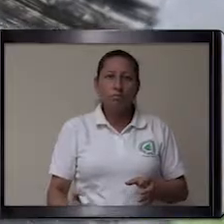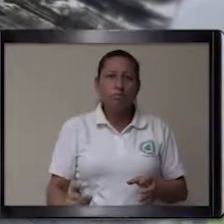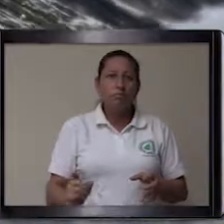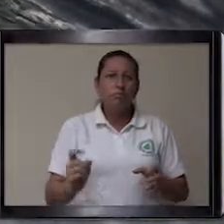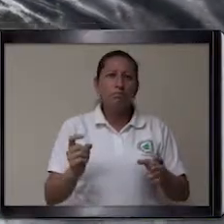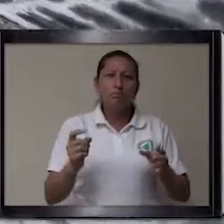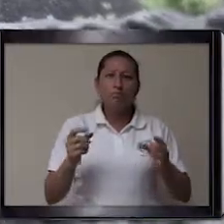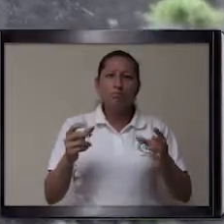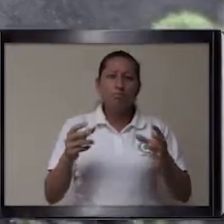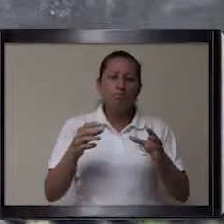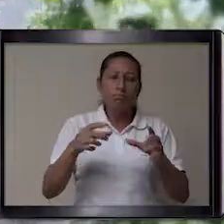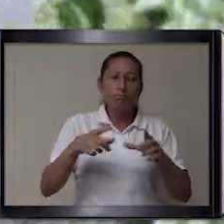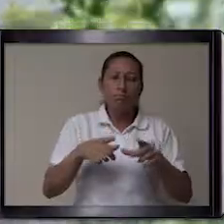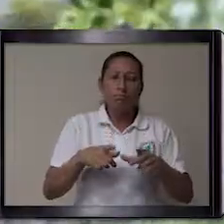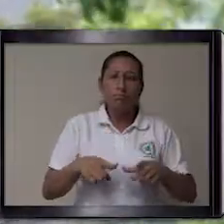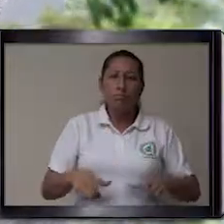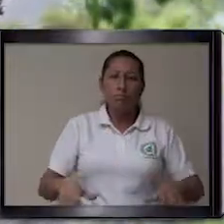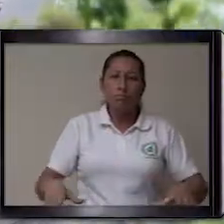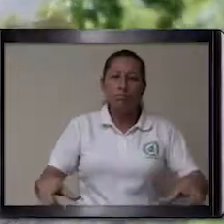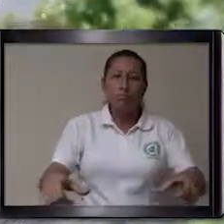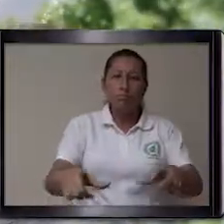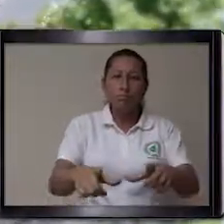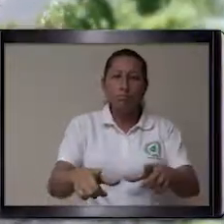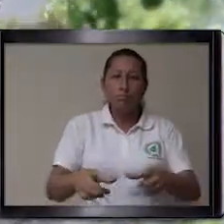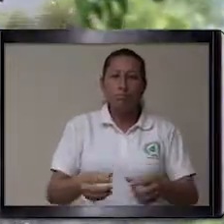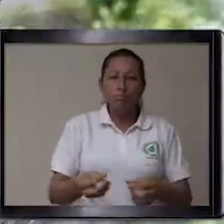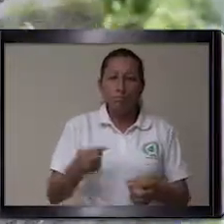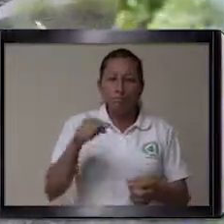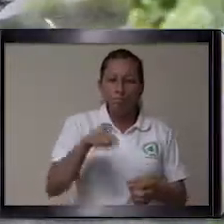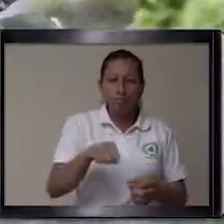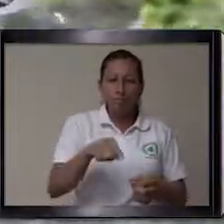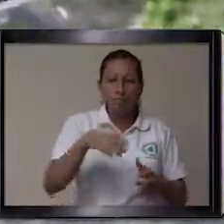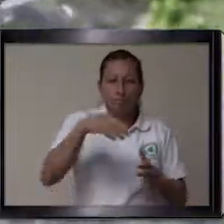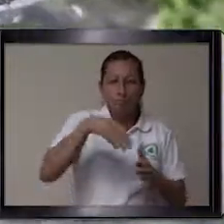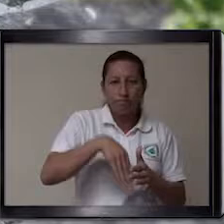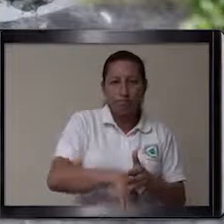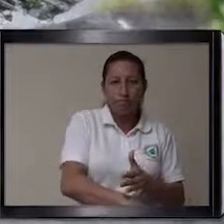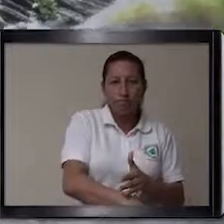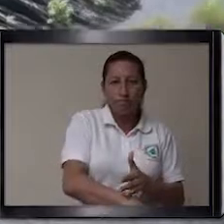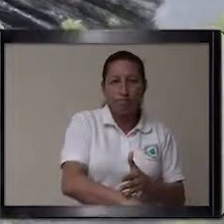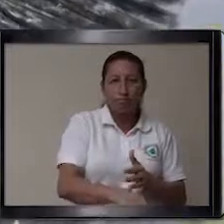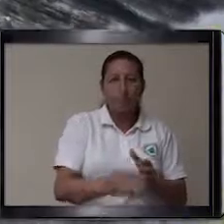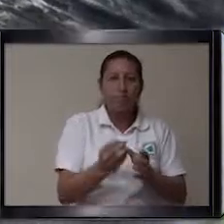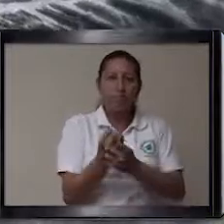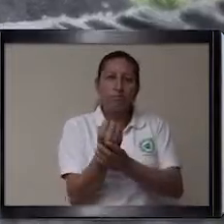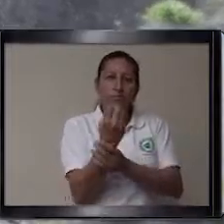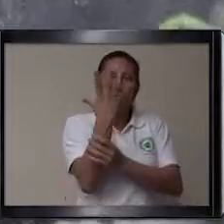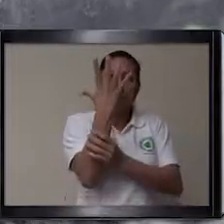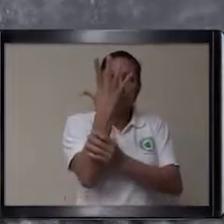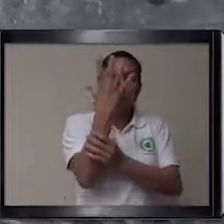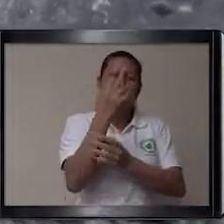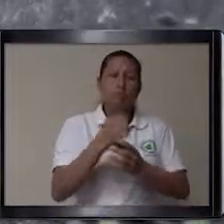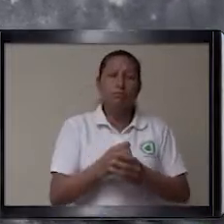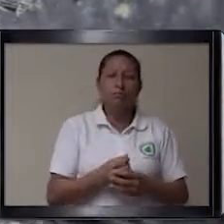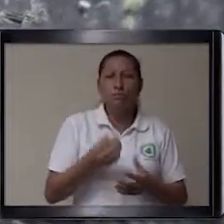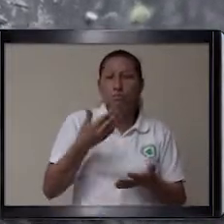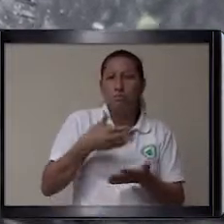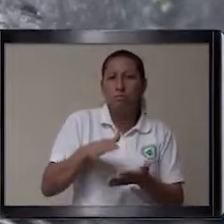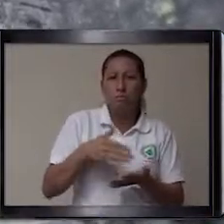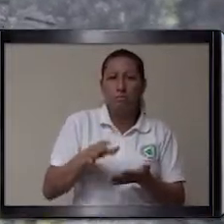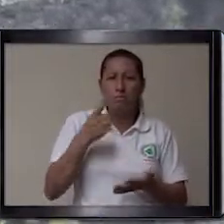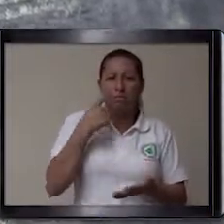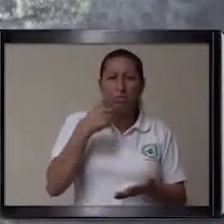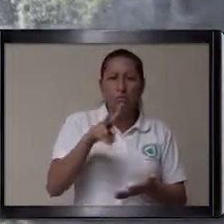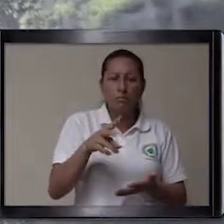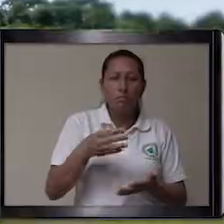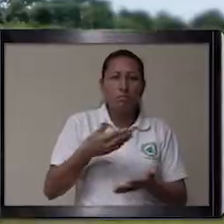hundidas. Y dentro de esas zonas hundidas tenemos los volcanes. entonces es fácil percibirlo y entonces